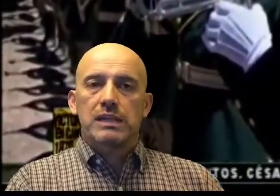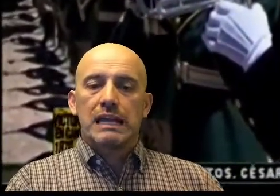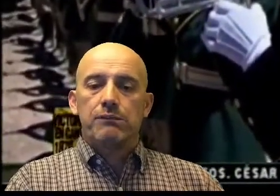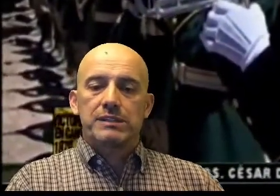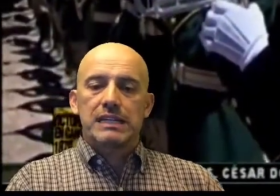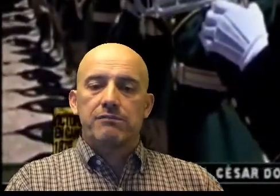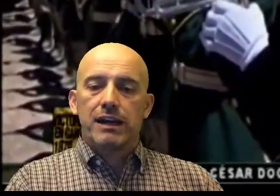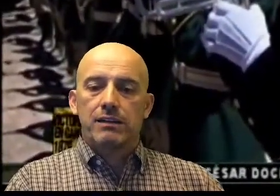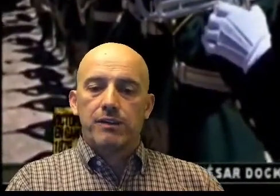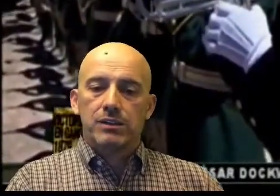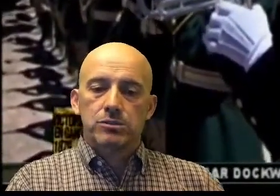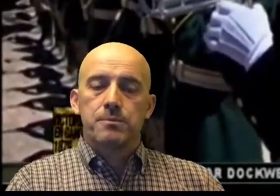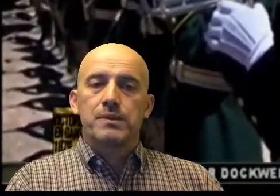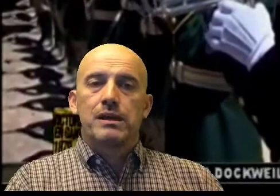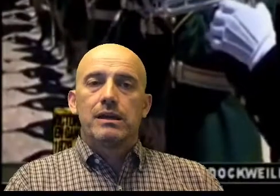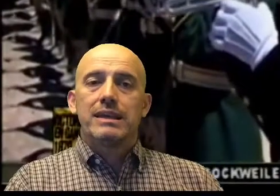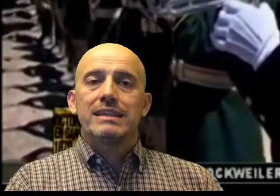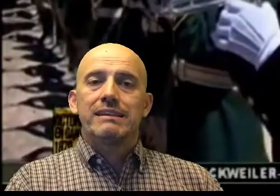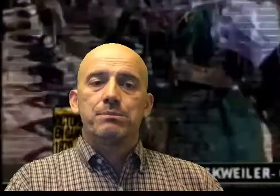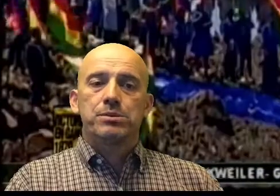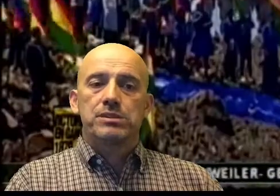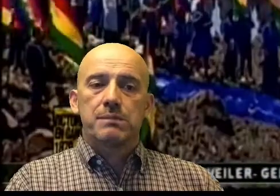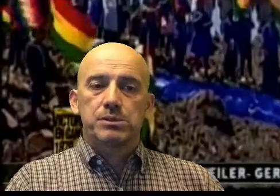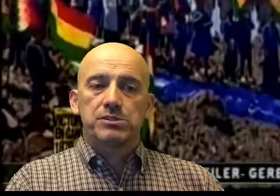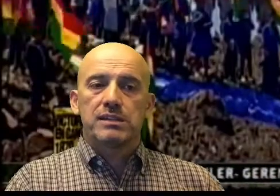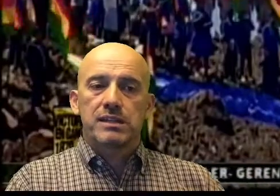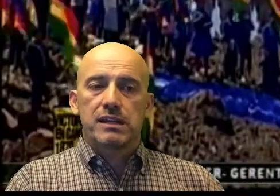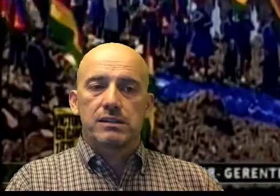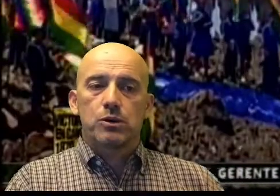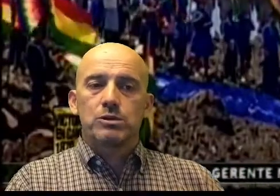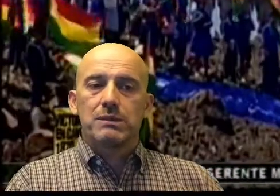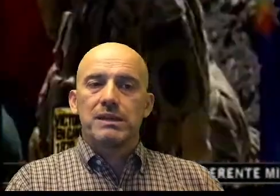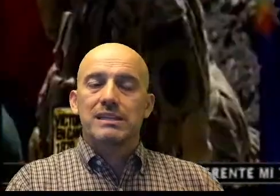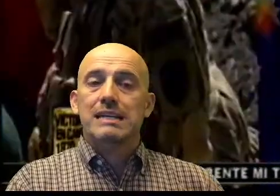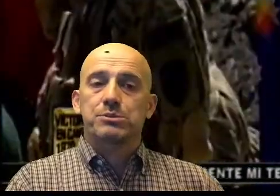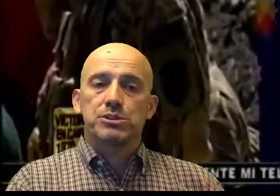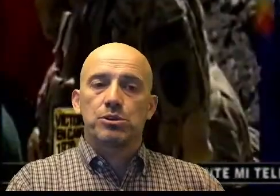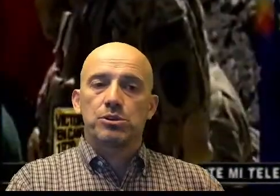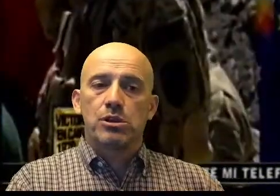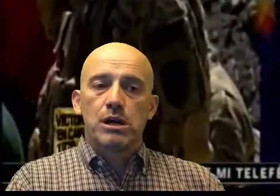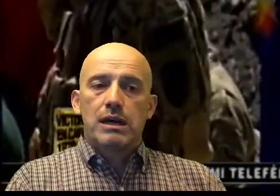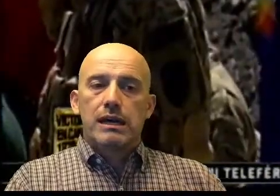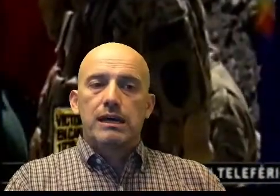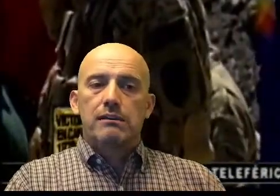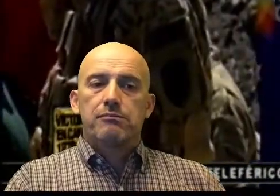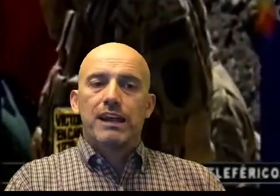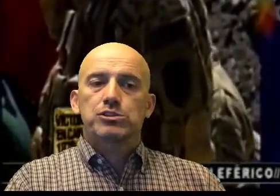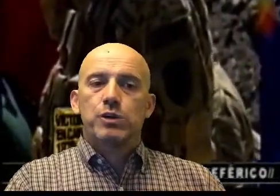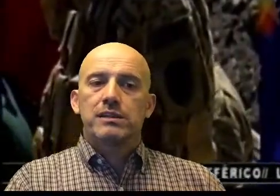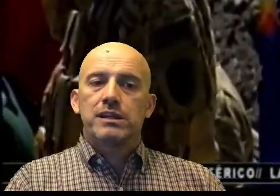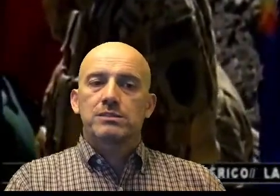documento está el hebreo teca fac flacso y estelí después disposición a internet justamente el repositorio flacso antes